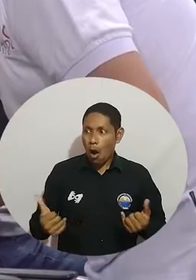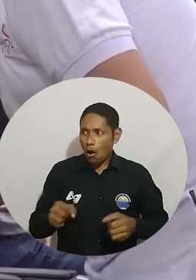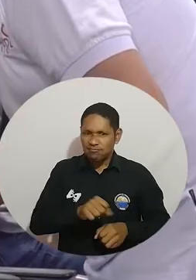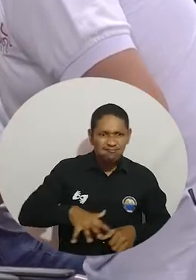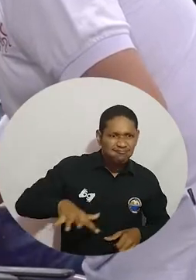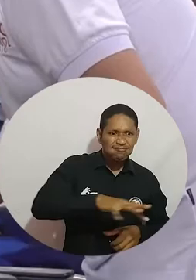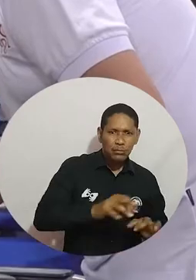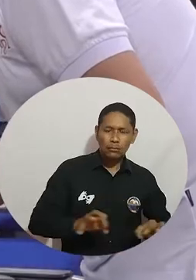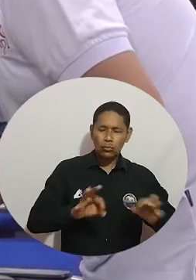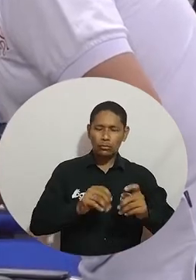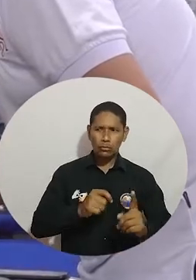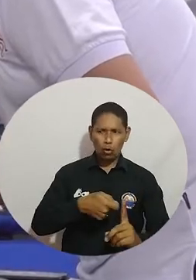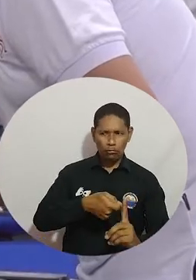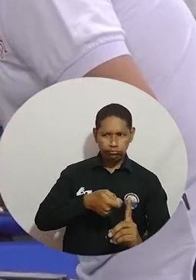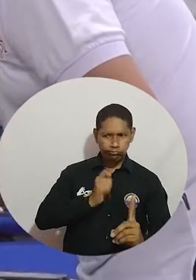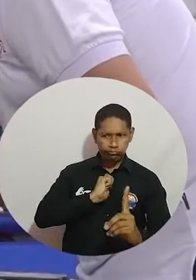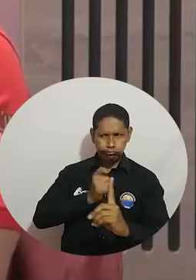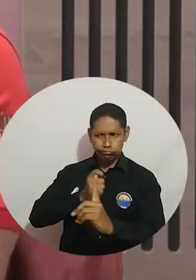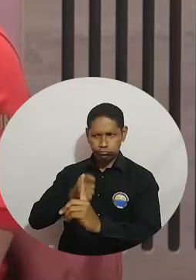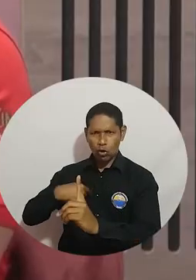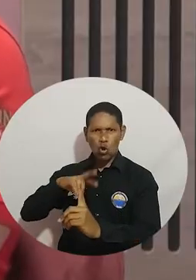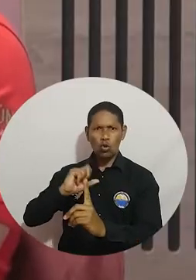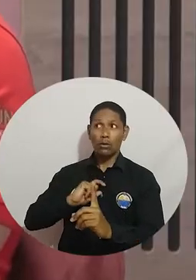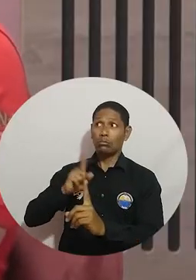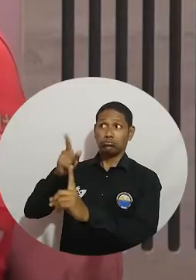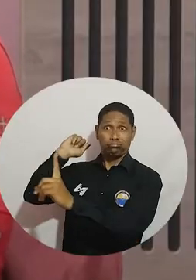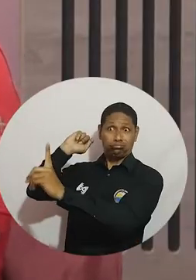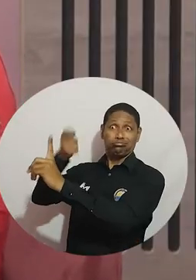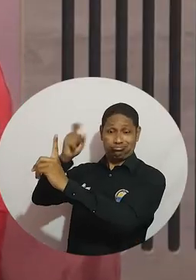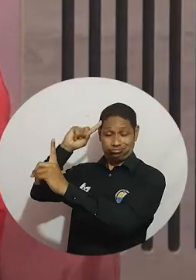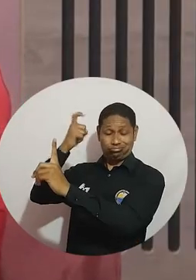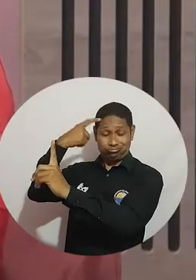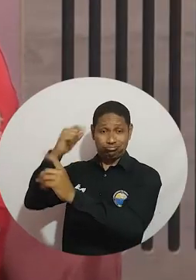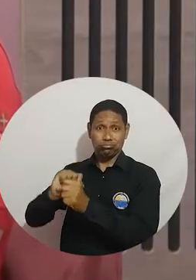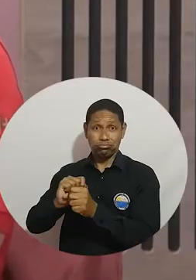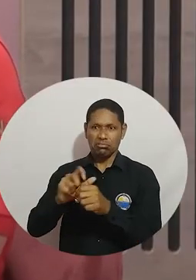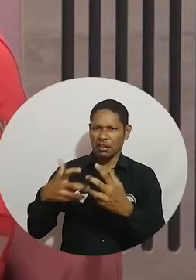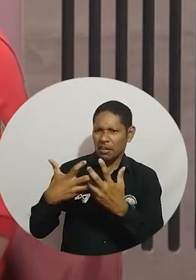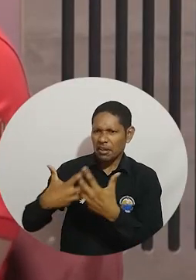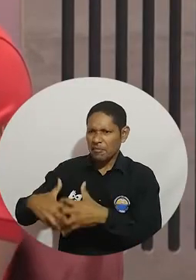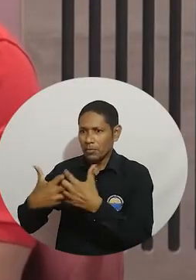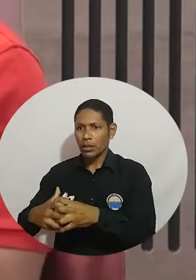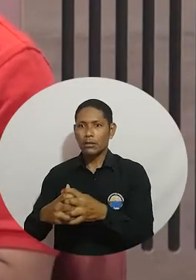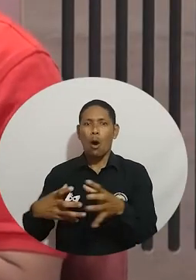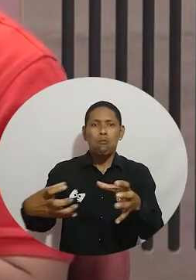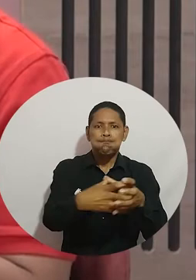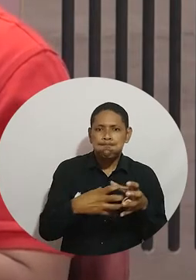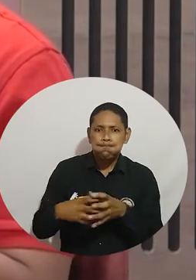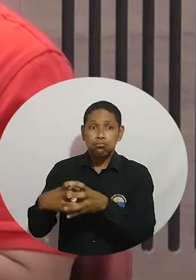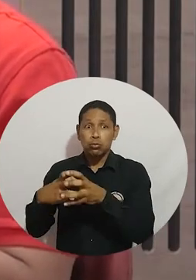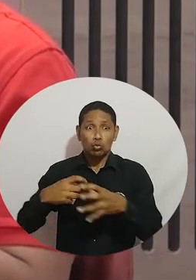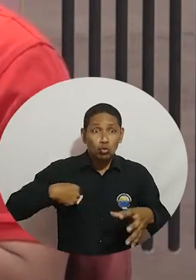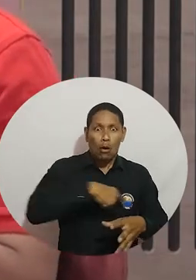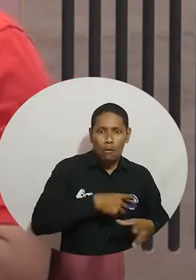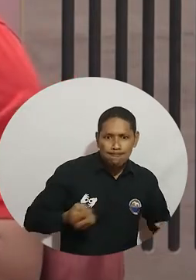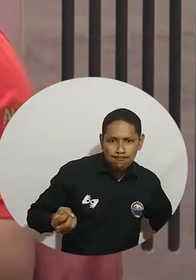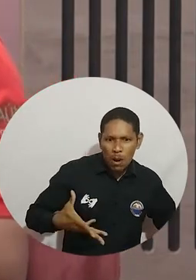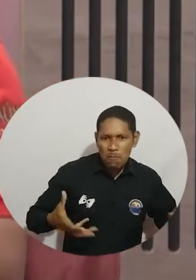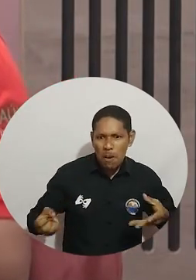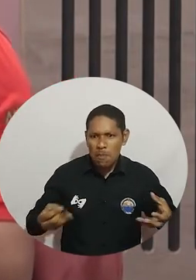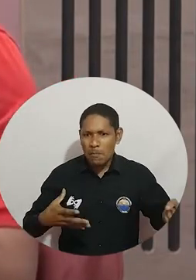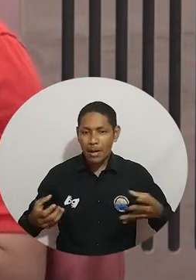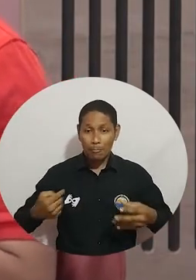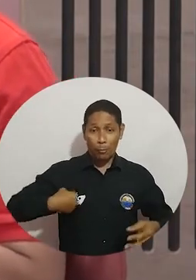ayudan a que cada uno clarifique cuál es el rol que tenemos, que el Estado tiene que hacer lo que tiene que hacer. Y que las empresas, las organizaciones, hacemos